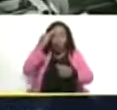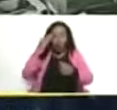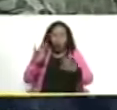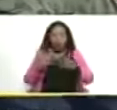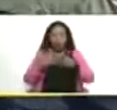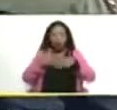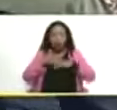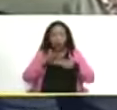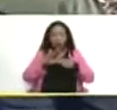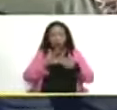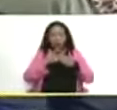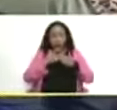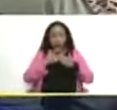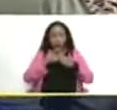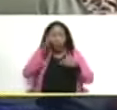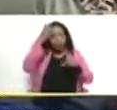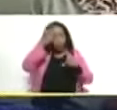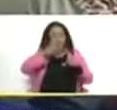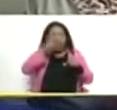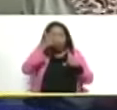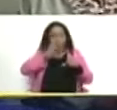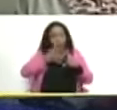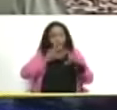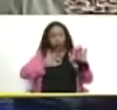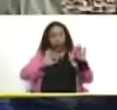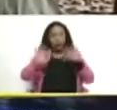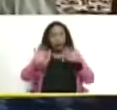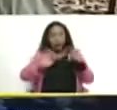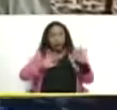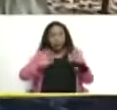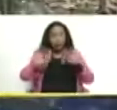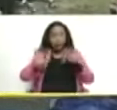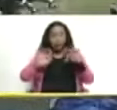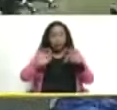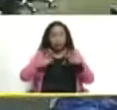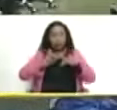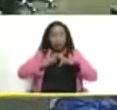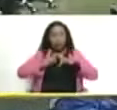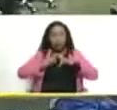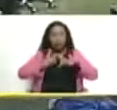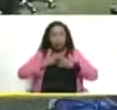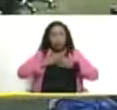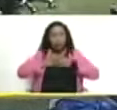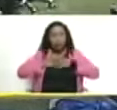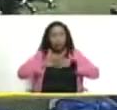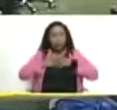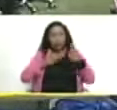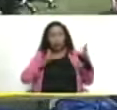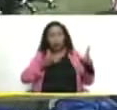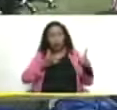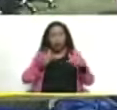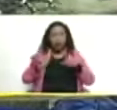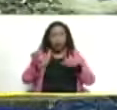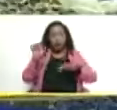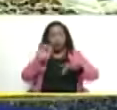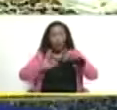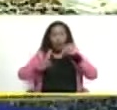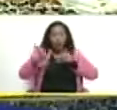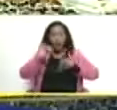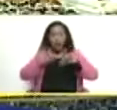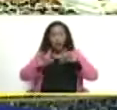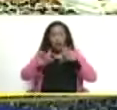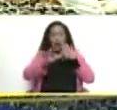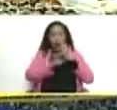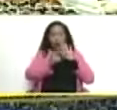cohesionado, adoctrinado, preparado, presto y listo para la defensa de la